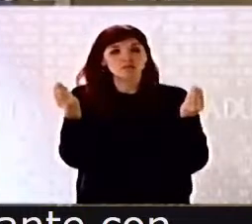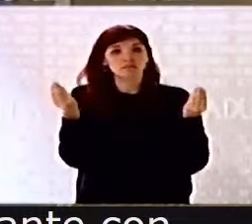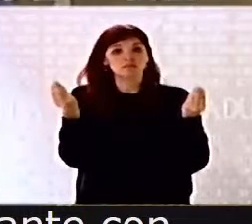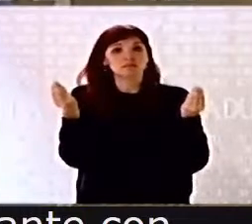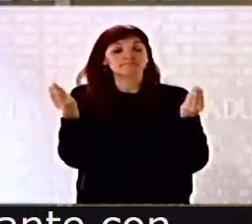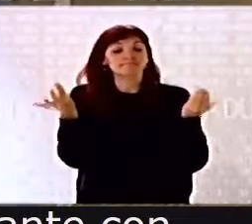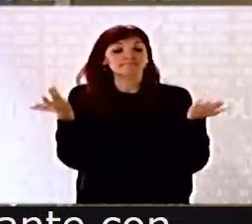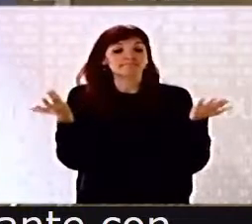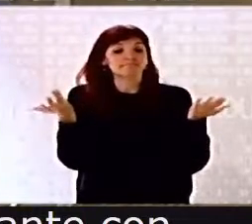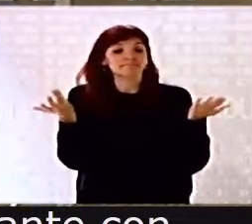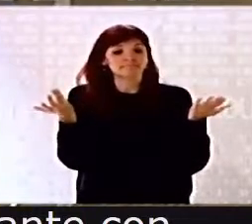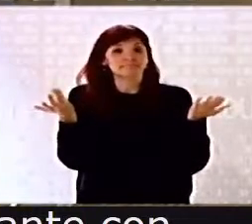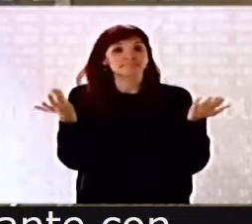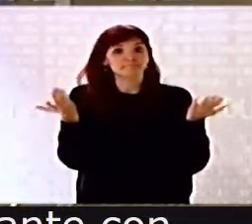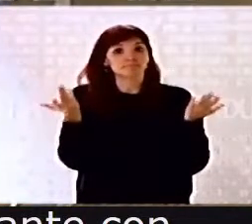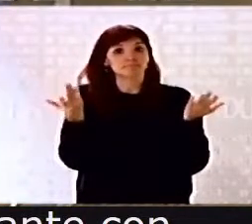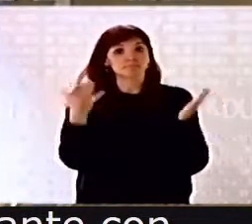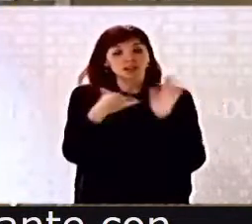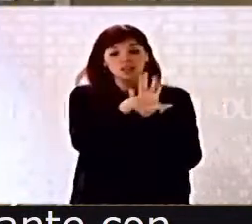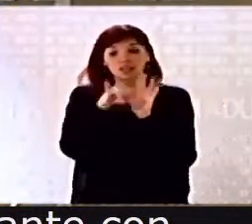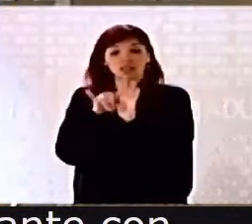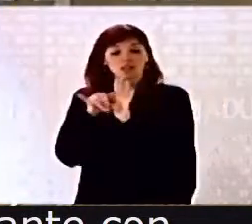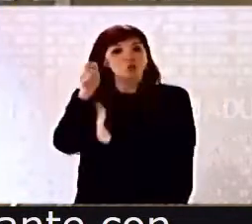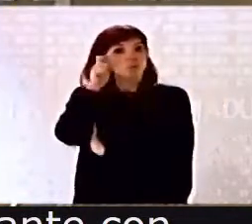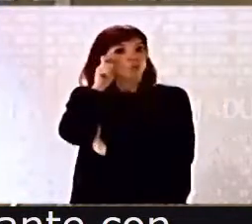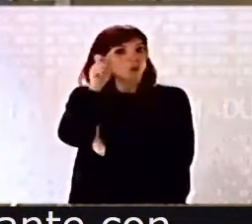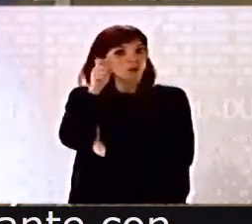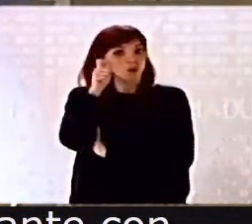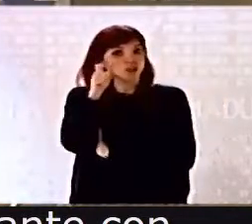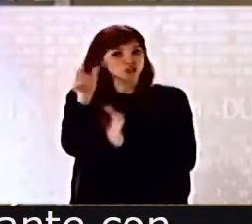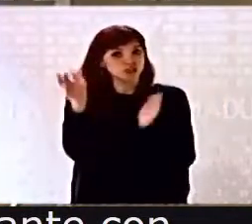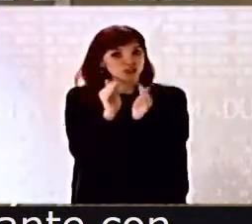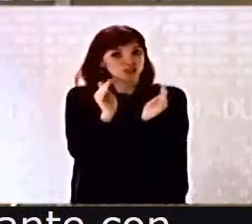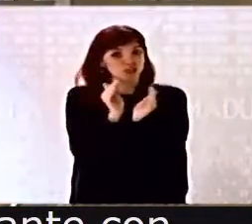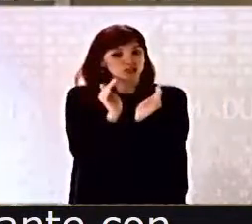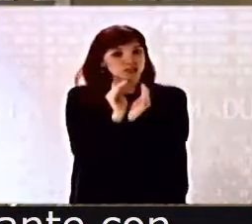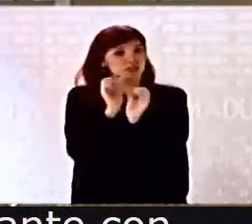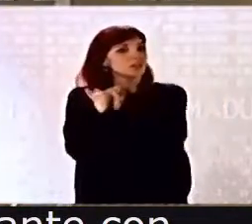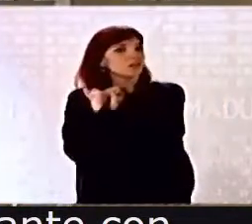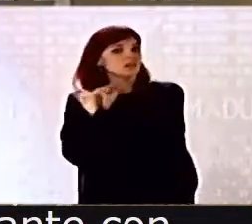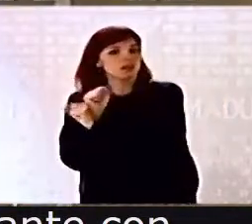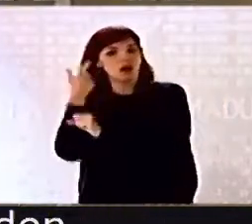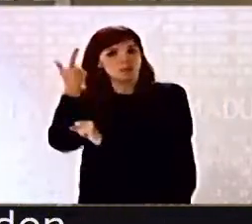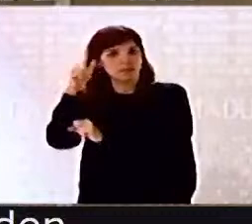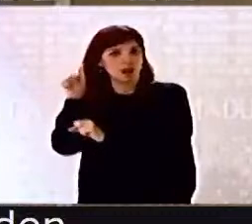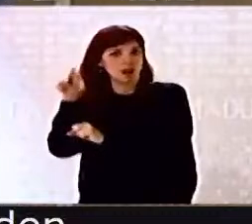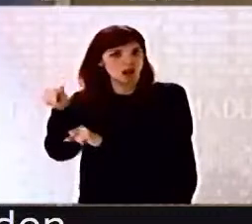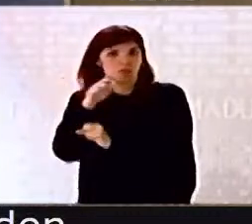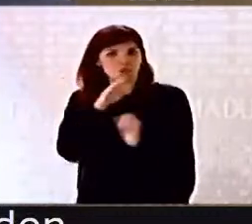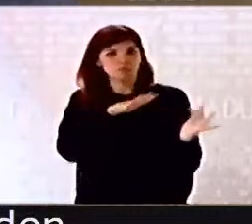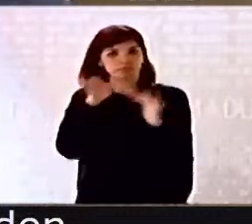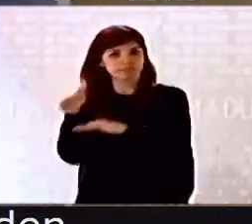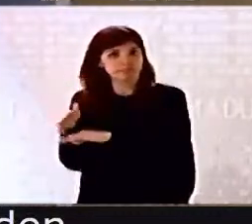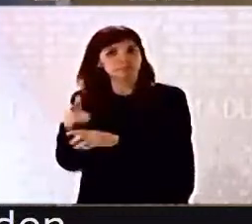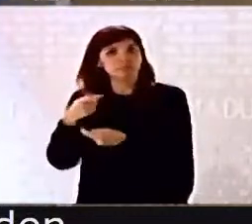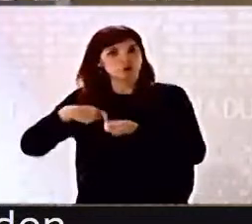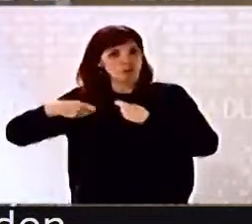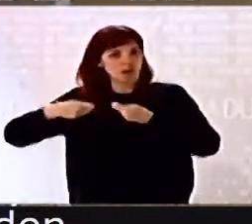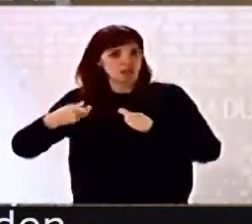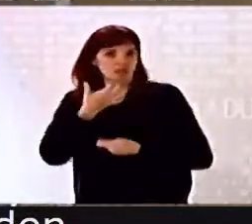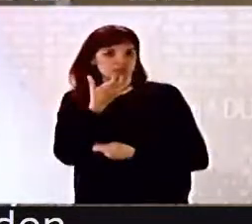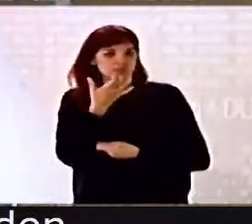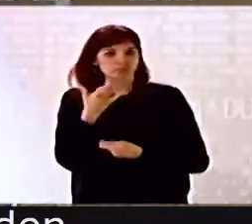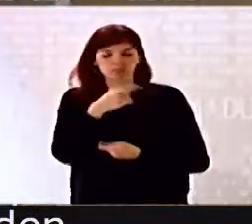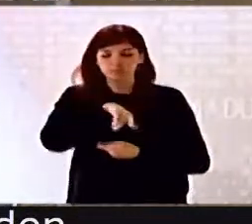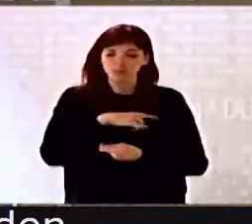que muchos pueblos de su alrededor dependen comercialmente de Almendralejo y que, por lo tanto, nos tenemos